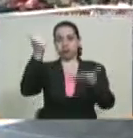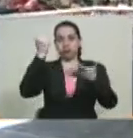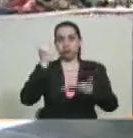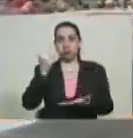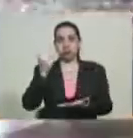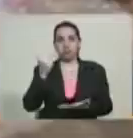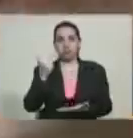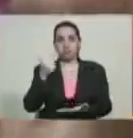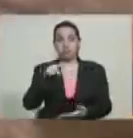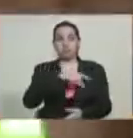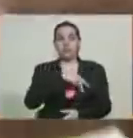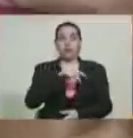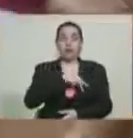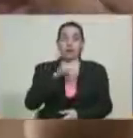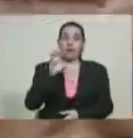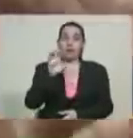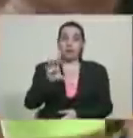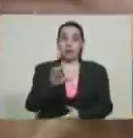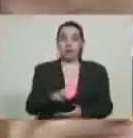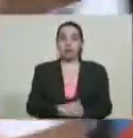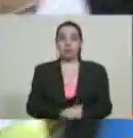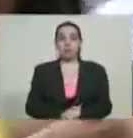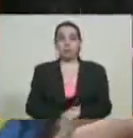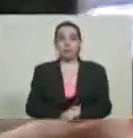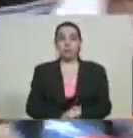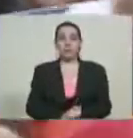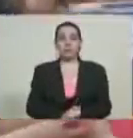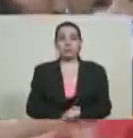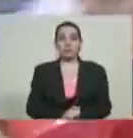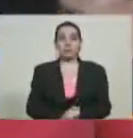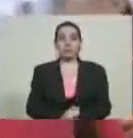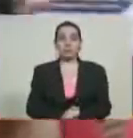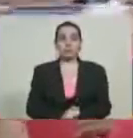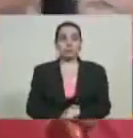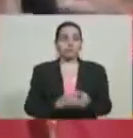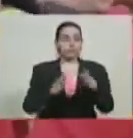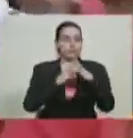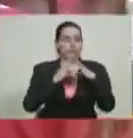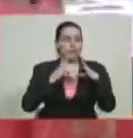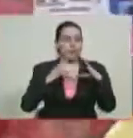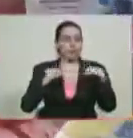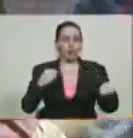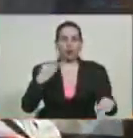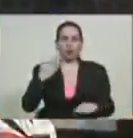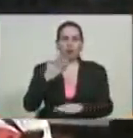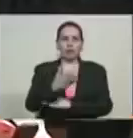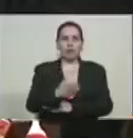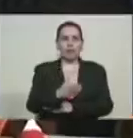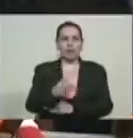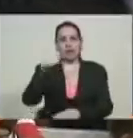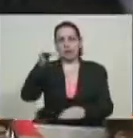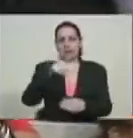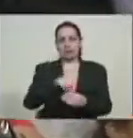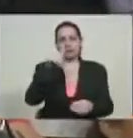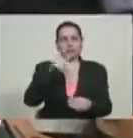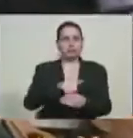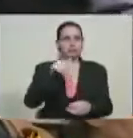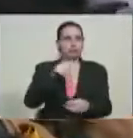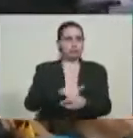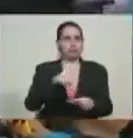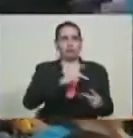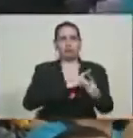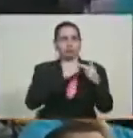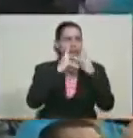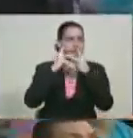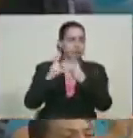en el carné de la patria a todos los que ejerzan la soberanía y la voluntad de